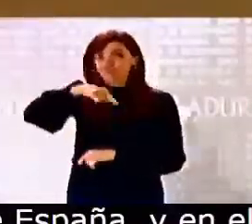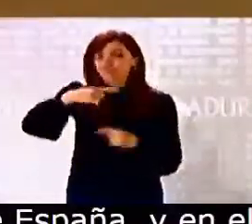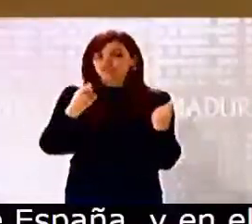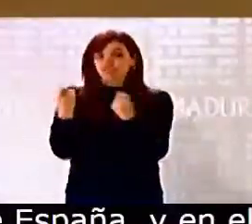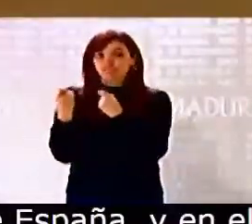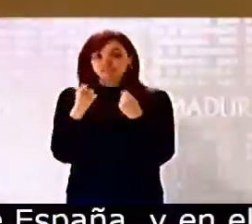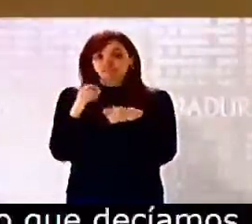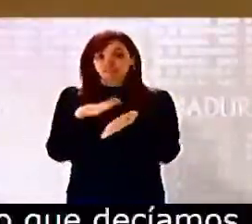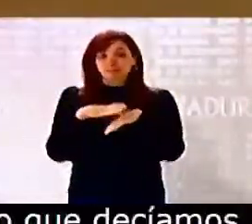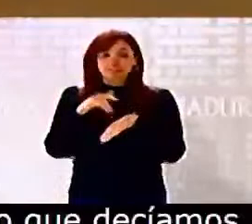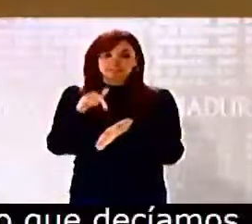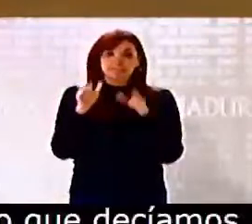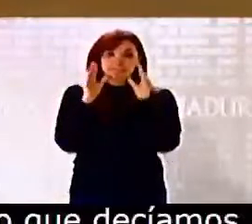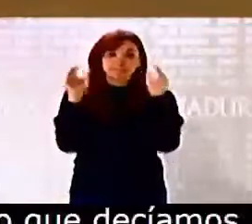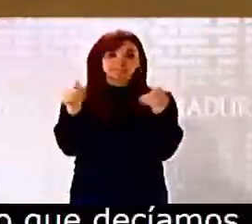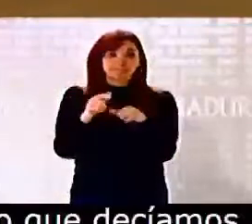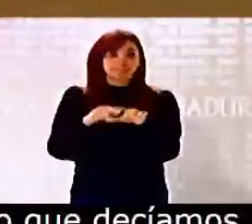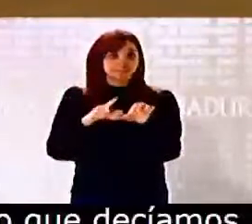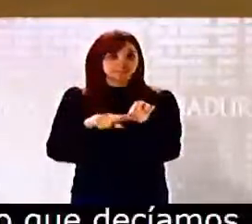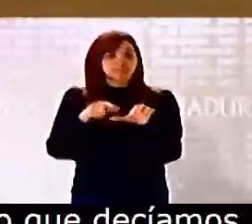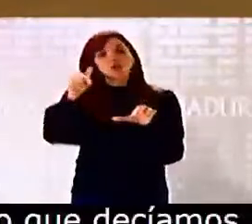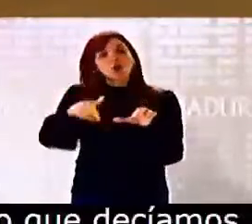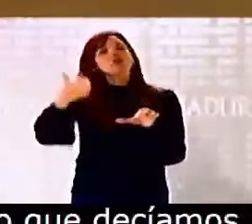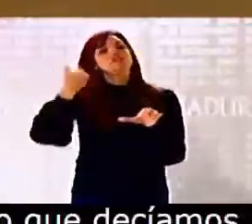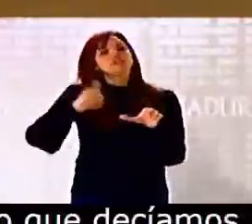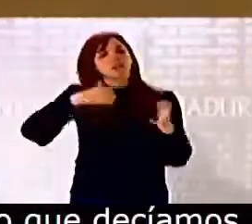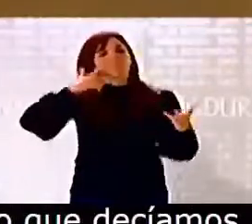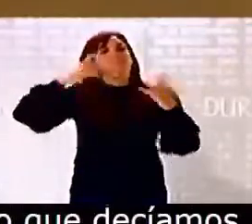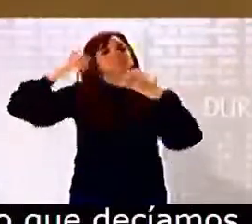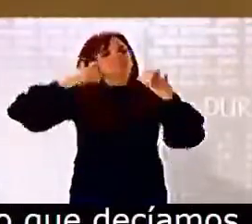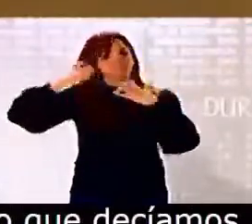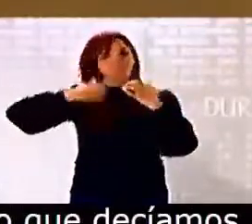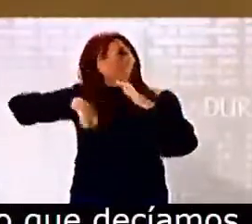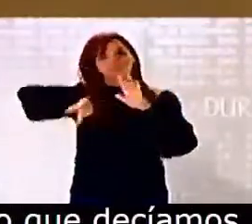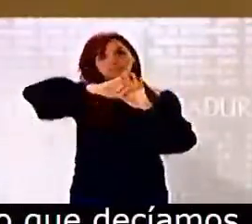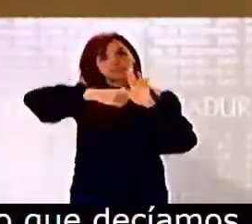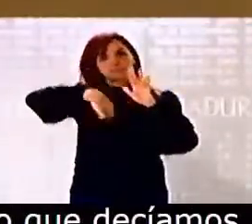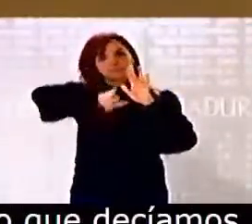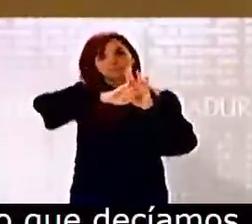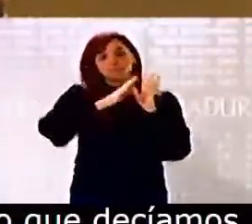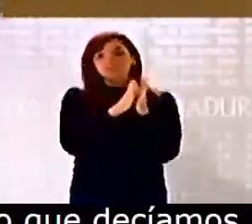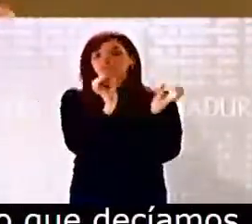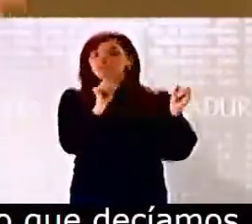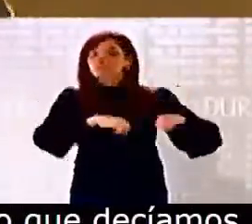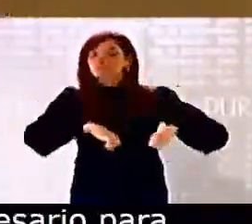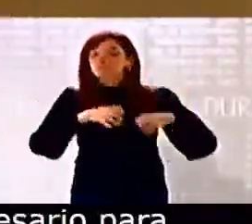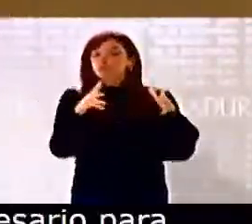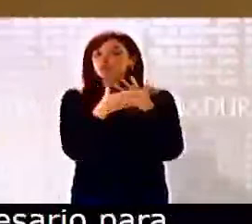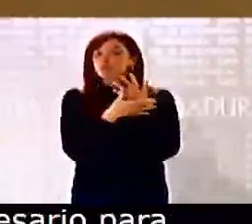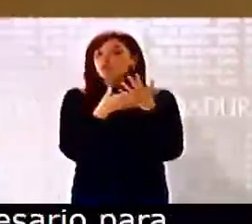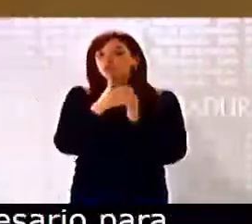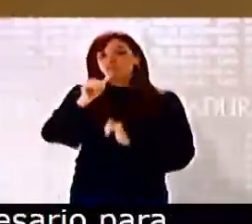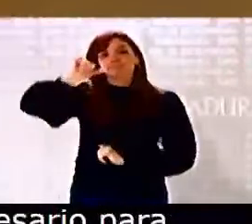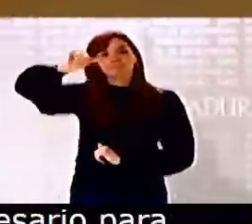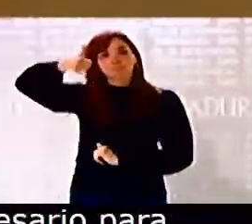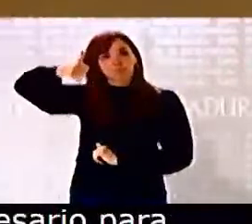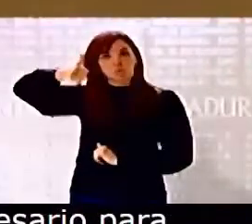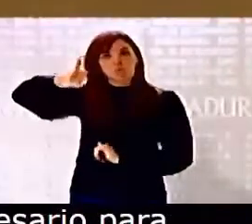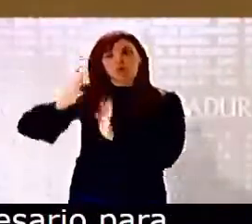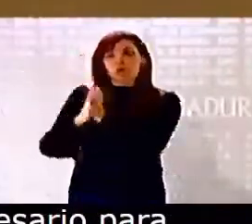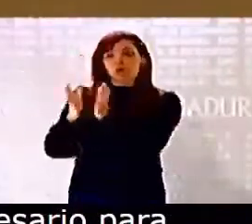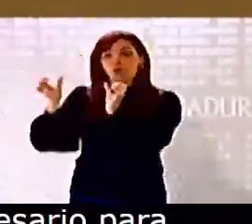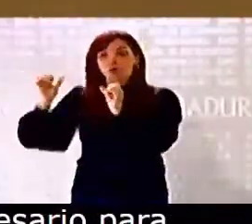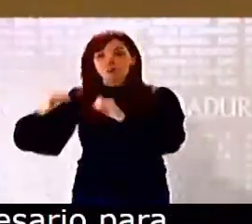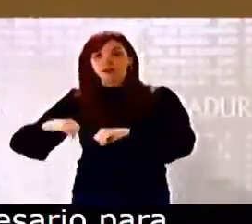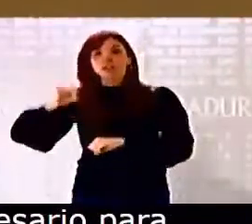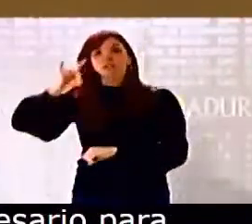para Extremadura. Hoy vemos ya reflejado en los acuerdos del Consejo de Gobierno la luz verde a un convenio entre la